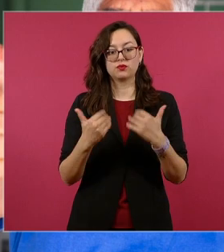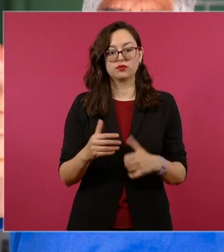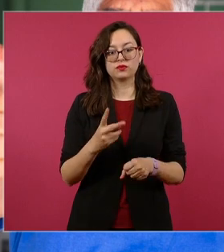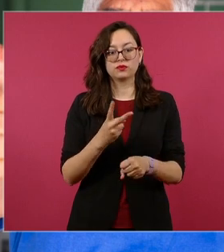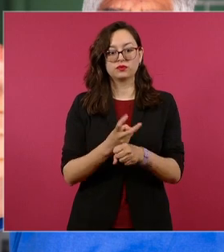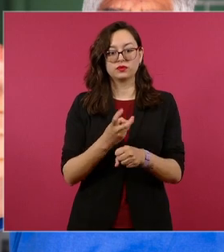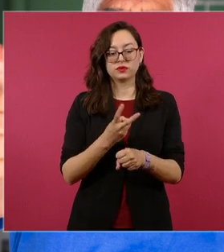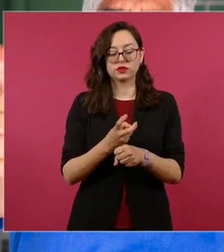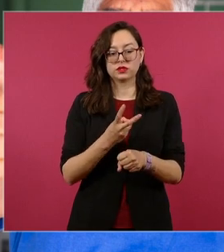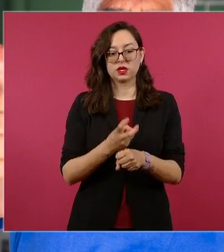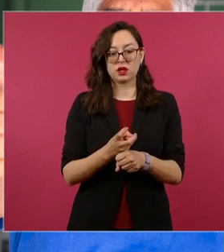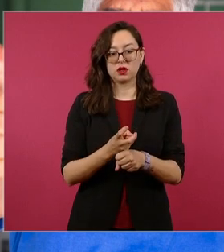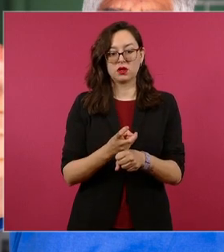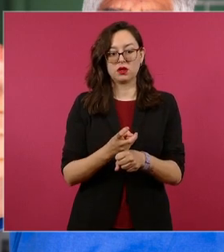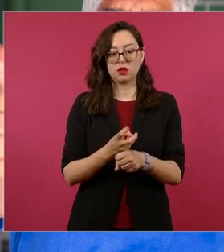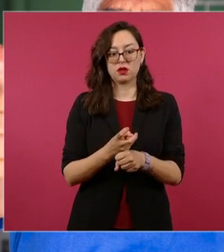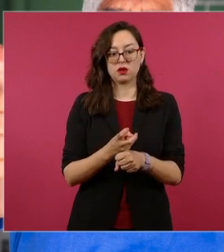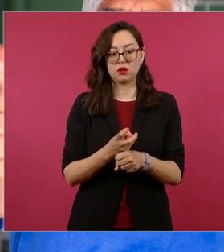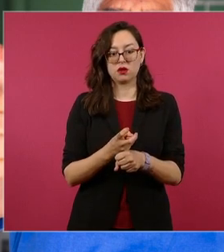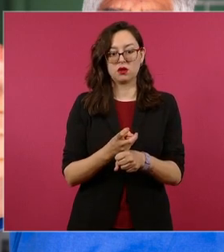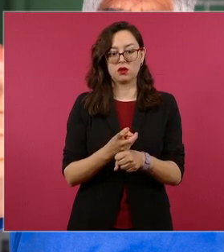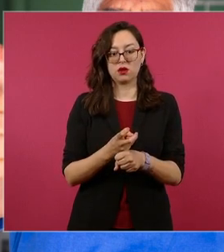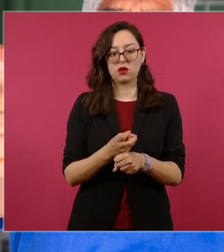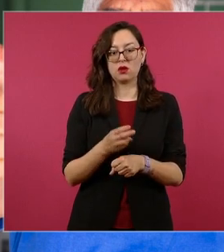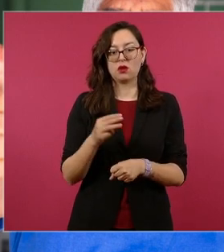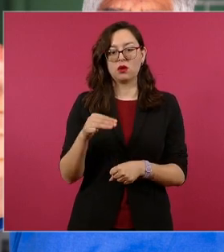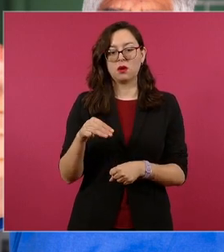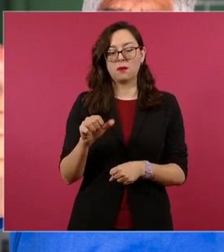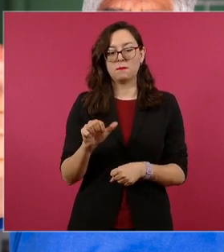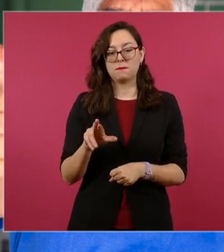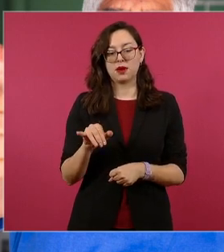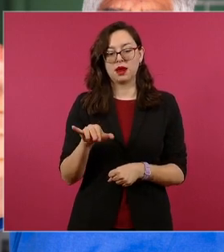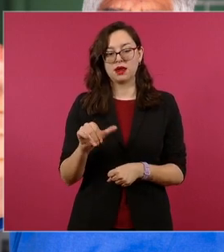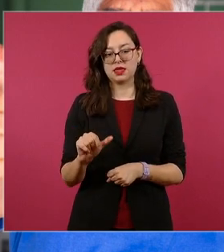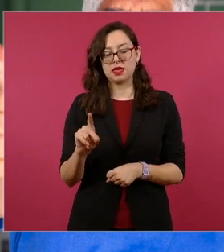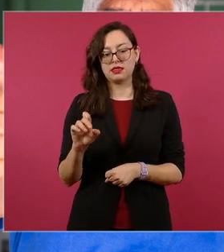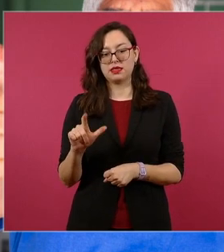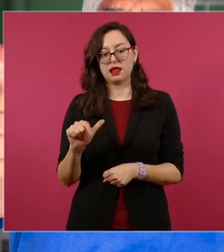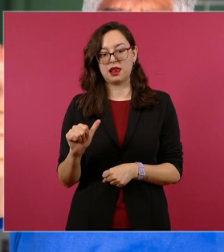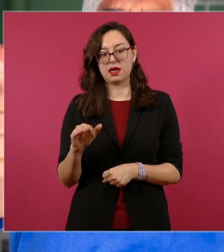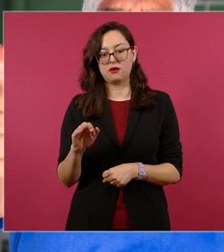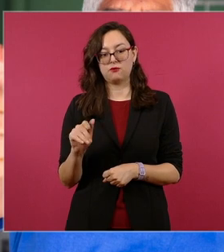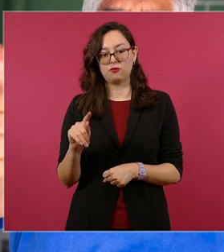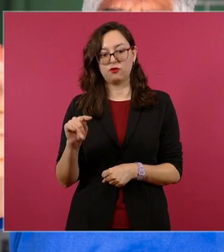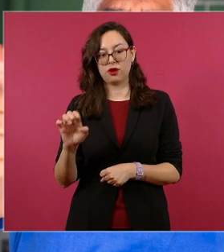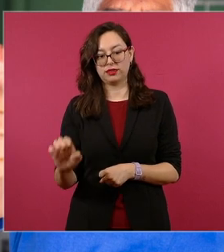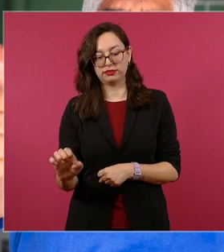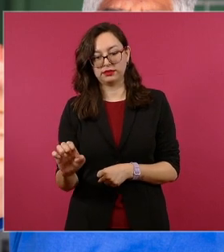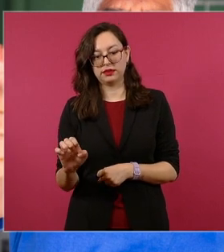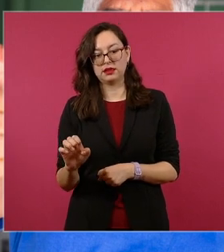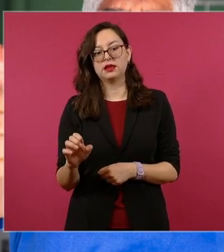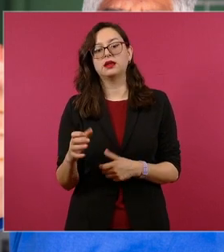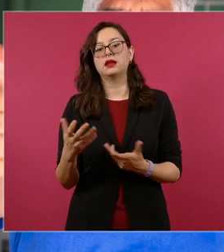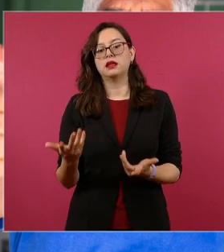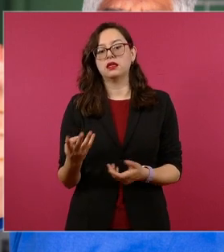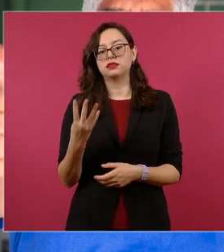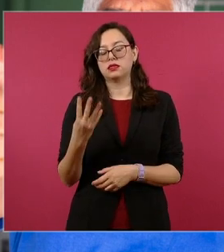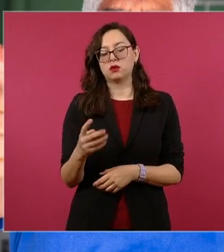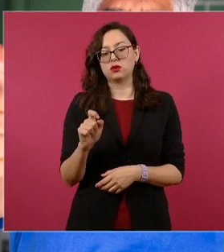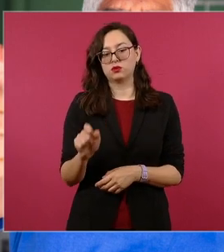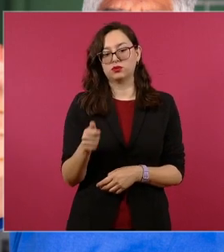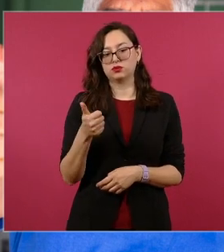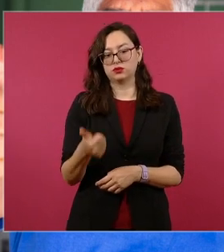3.4 a 4.9% y María de la Fuente por Movimiento Ciudadano de